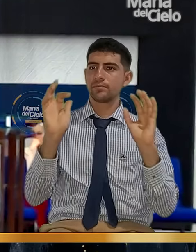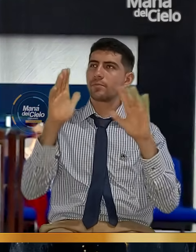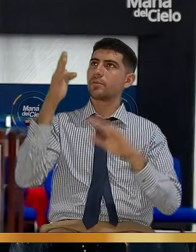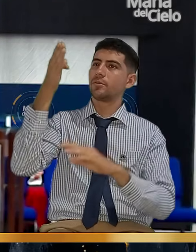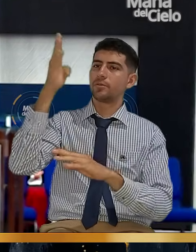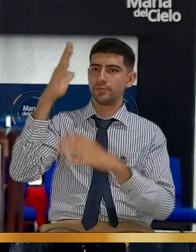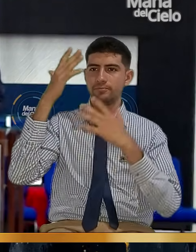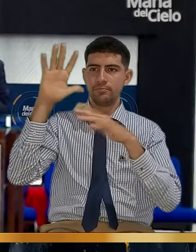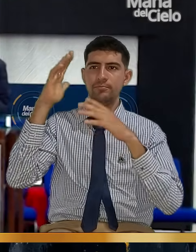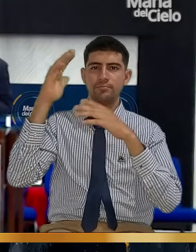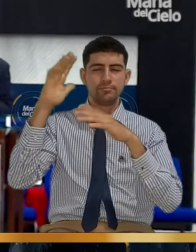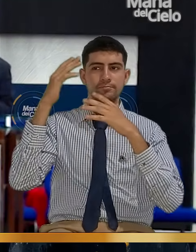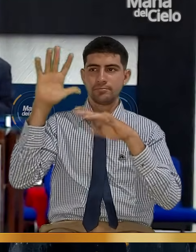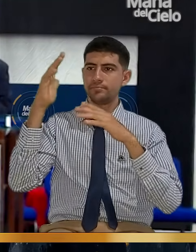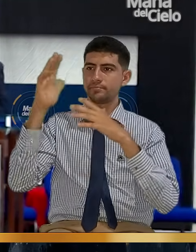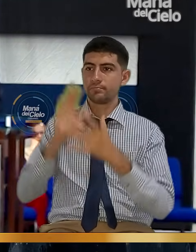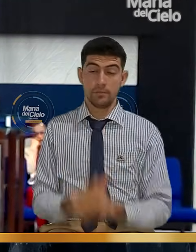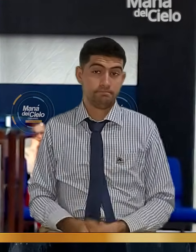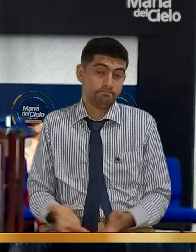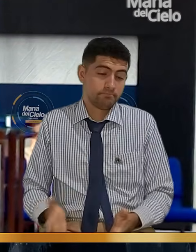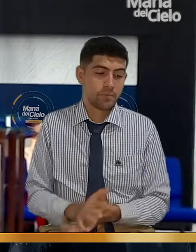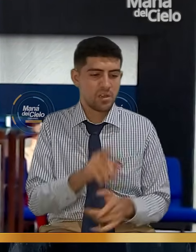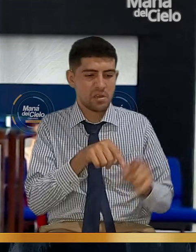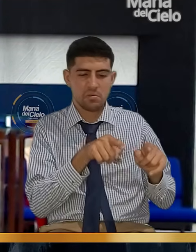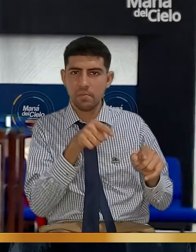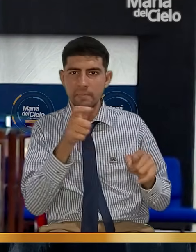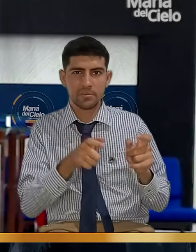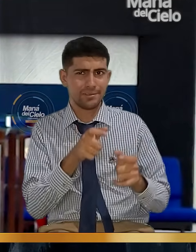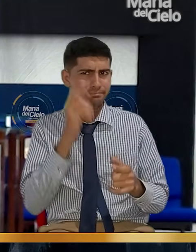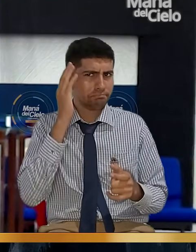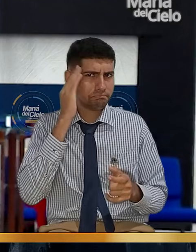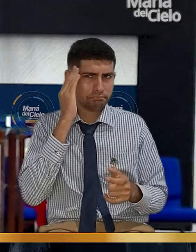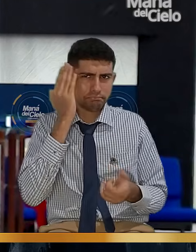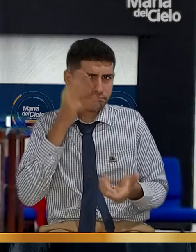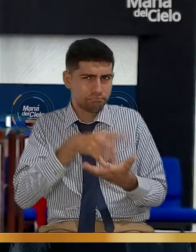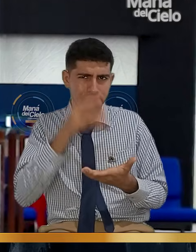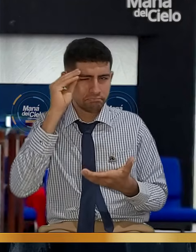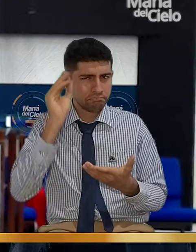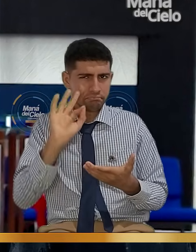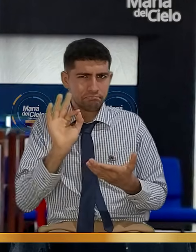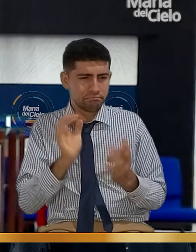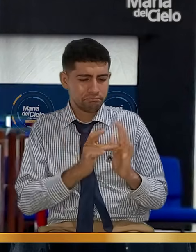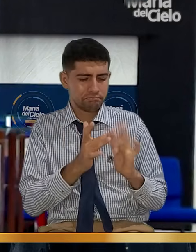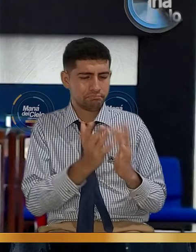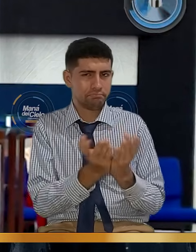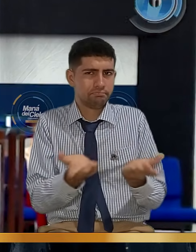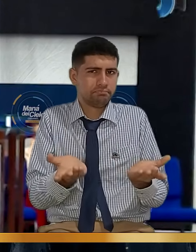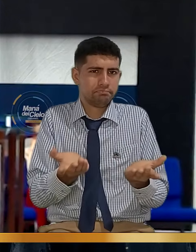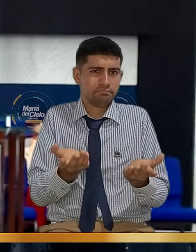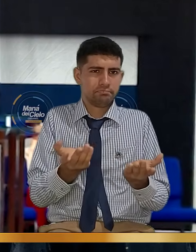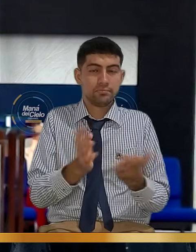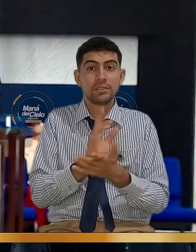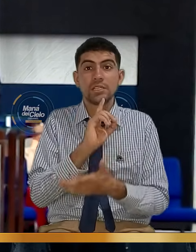hombre. Alguien que diga gloria a Dios, alguien que diga aleluya. Gloria al Señor. Y algunos ya casi